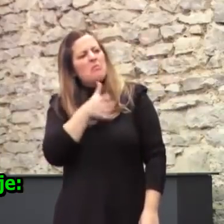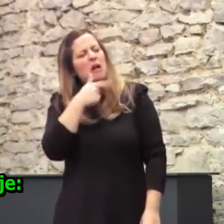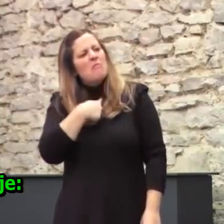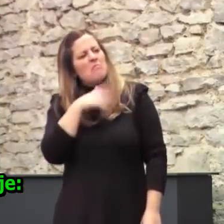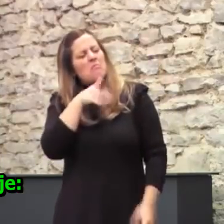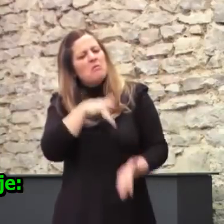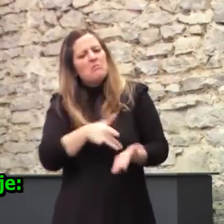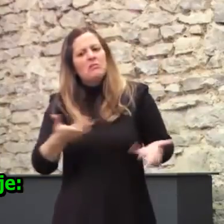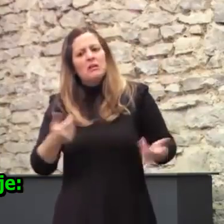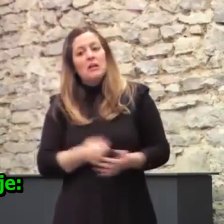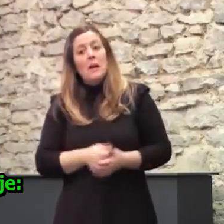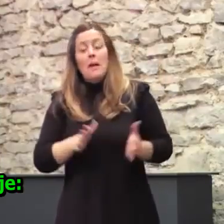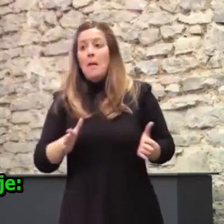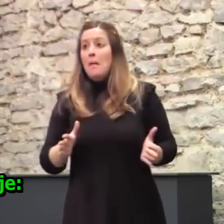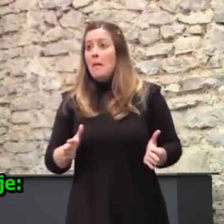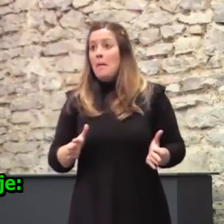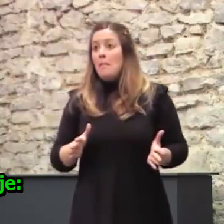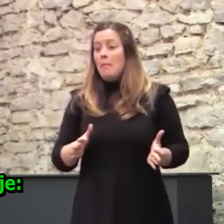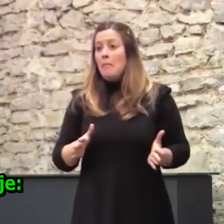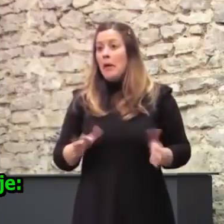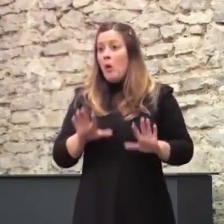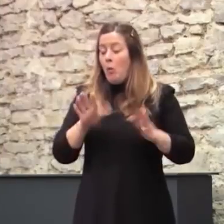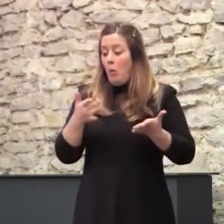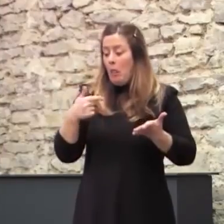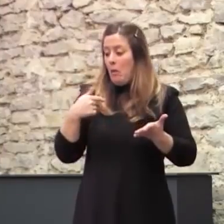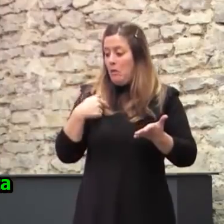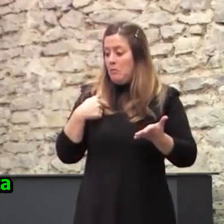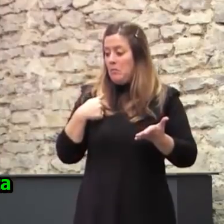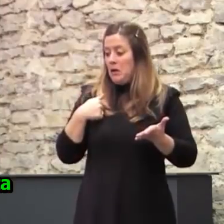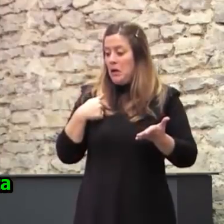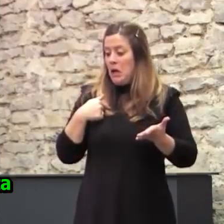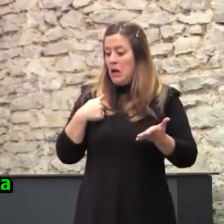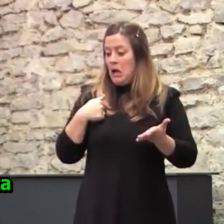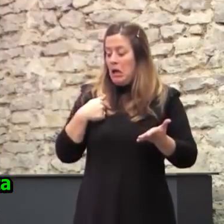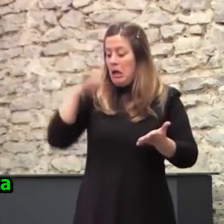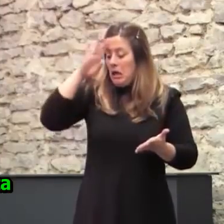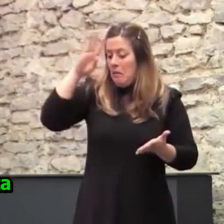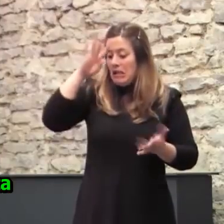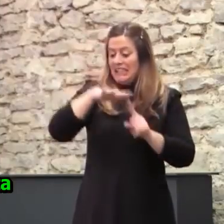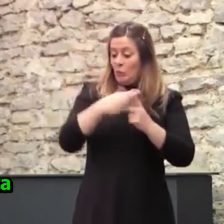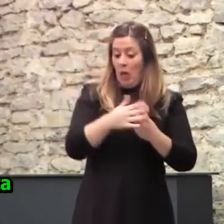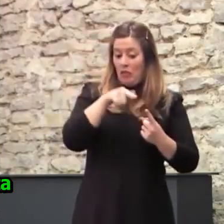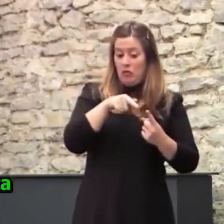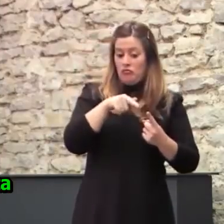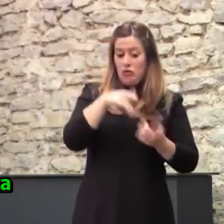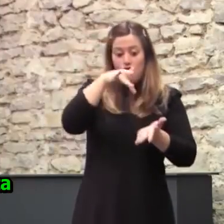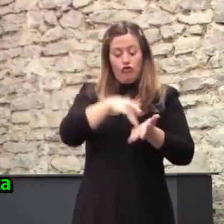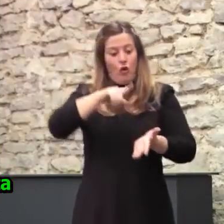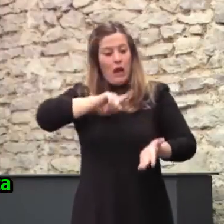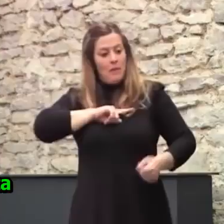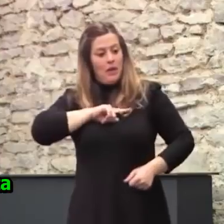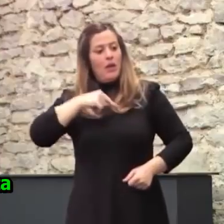Pero yo sí que en aquel momento dije, pues si alguna vez me pasa a mí, pues también quiero ser igual de honesta y